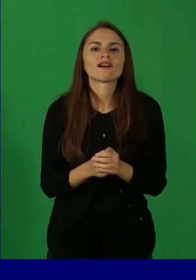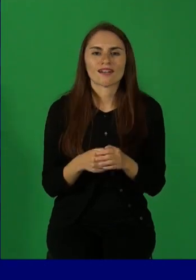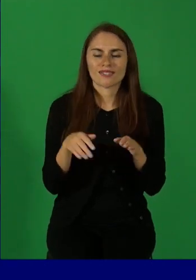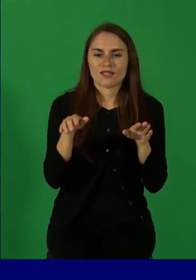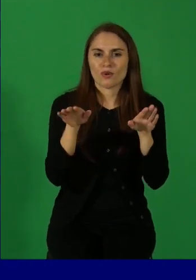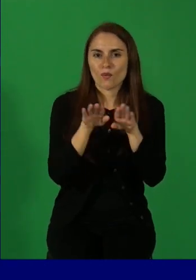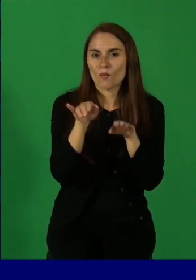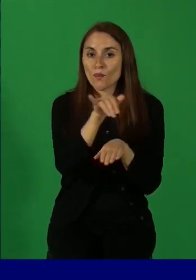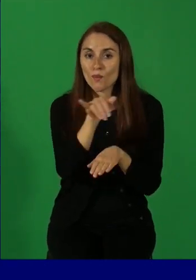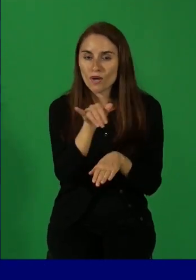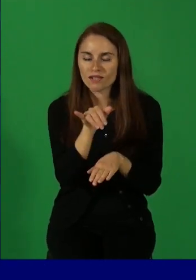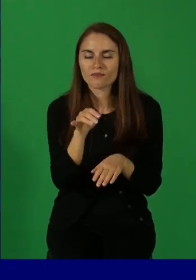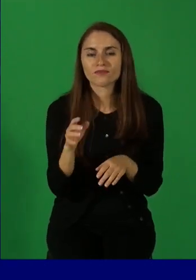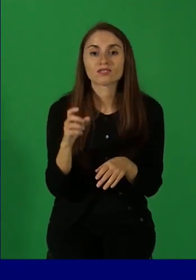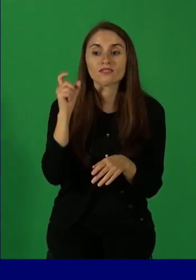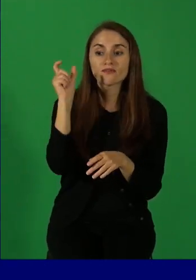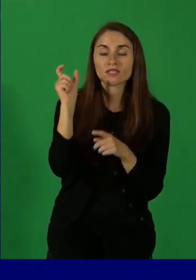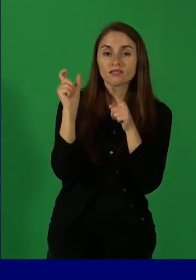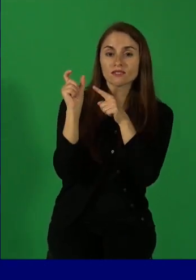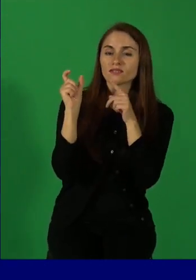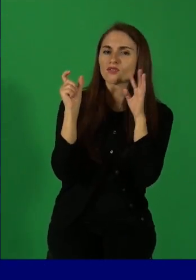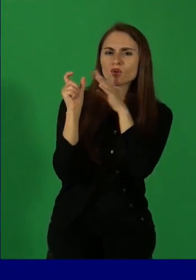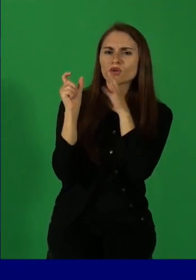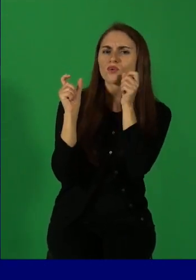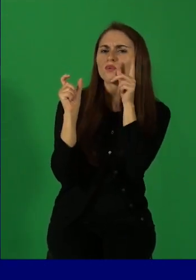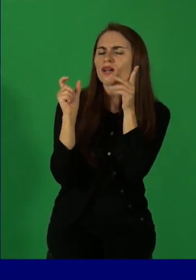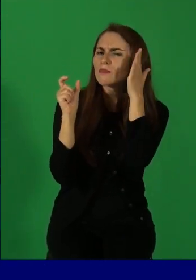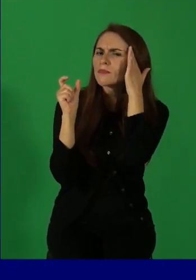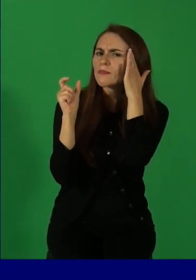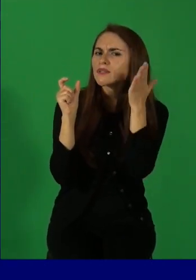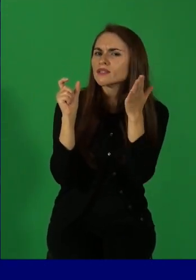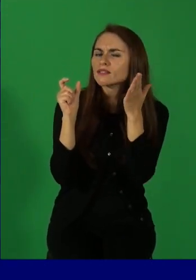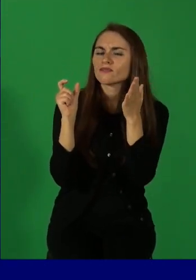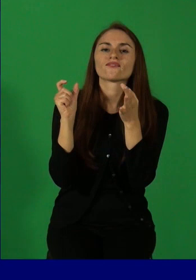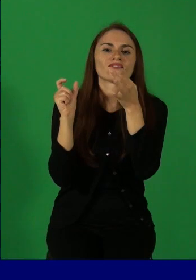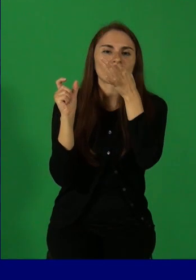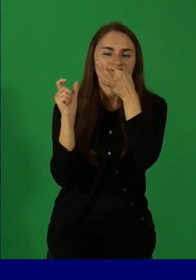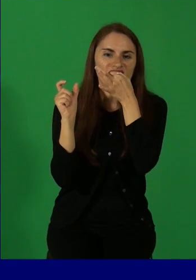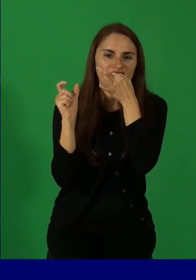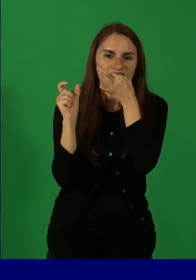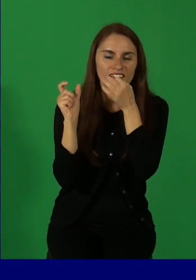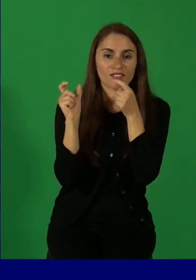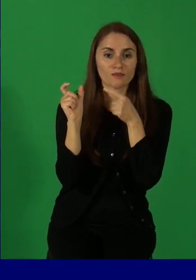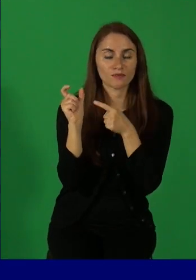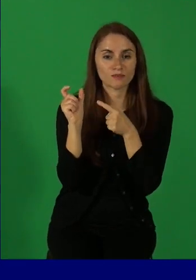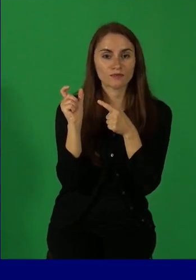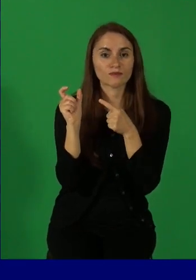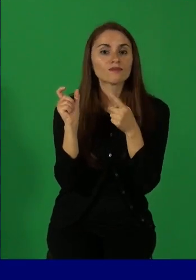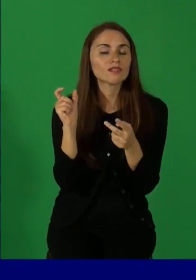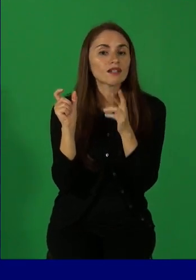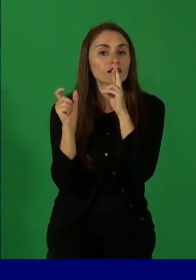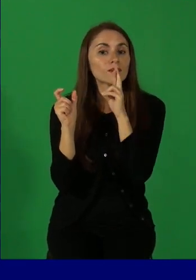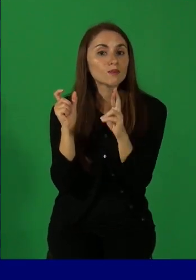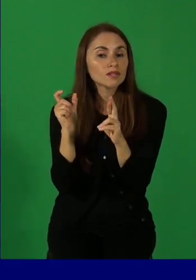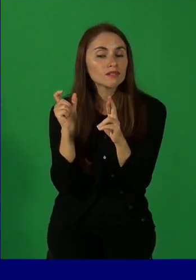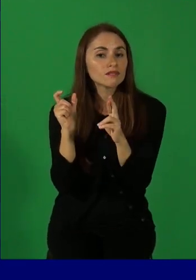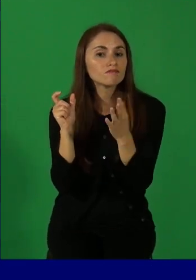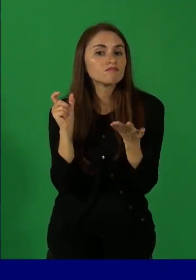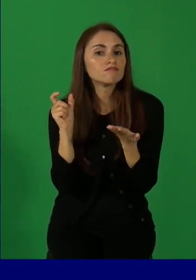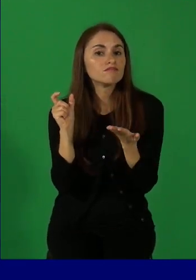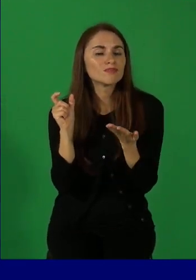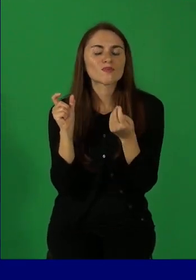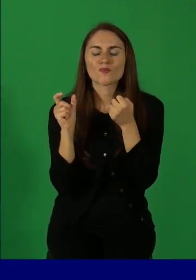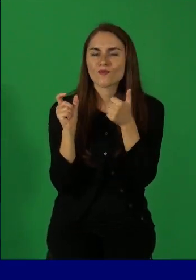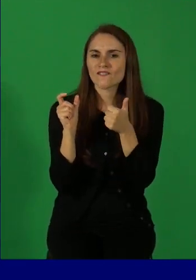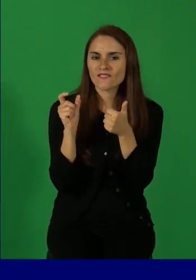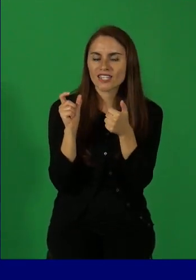tanto, ¿qué ficha es la que se tiene que venir a tu memoria? Muy bien, la ficha verde. Por lo tanto, el resultado va a ser